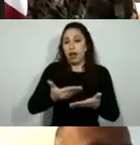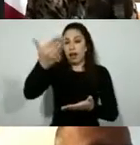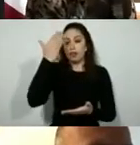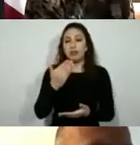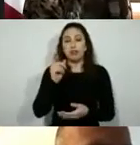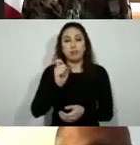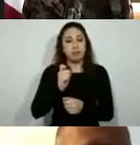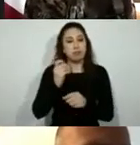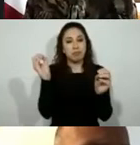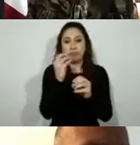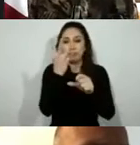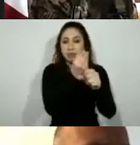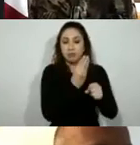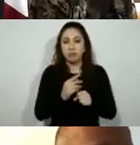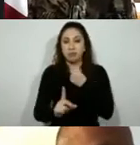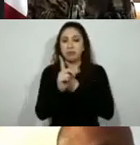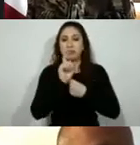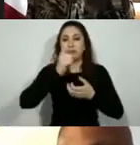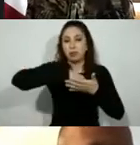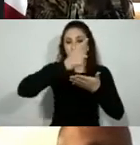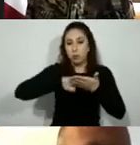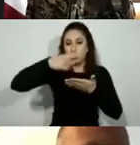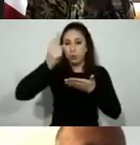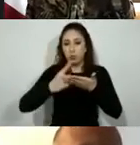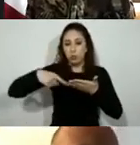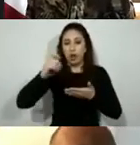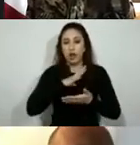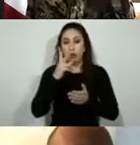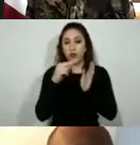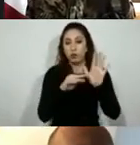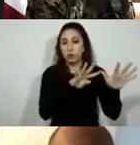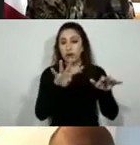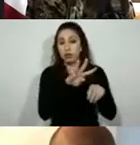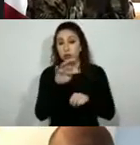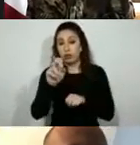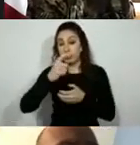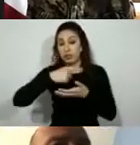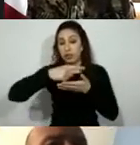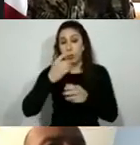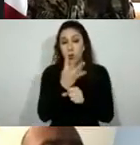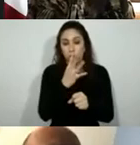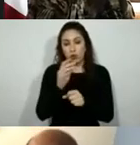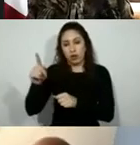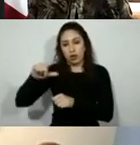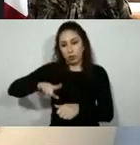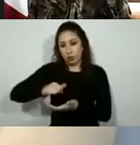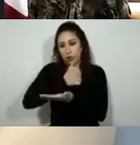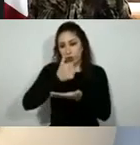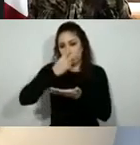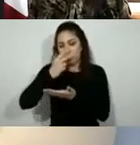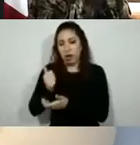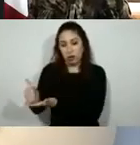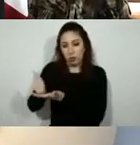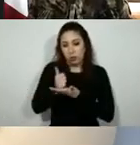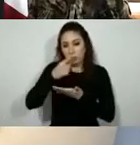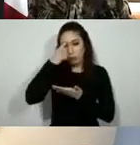las 2,400 grietas que tenemos en Iztapalapa, 400 están a cargo del gobierno de la ciudad, que son las más